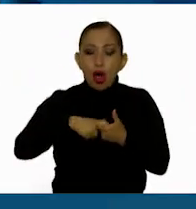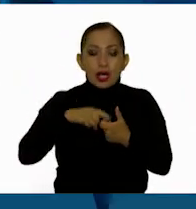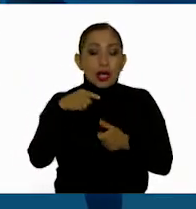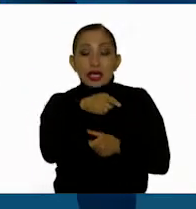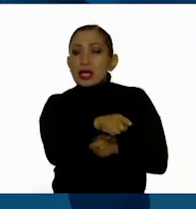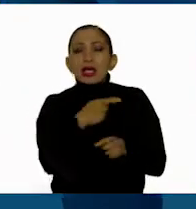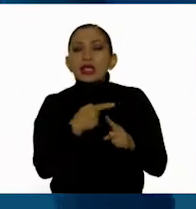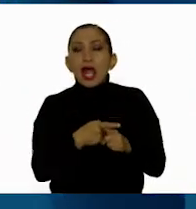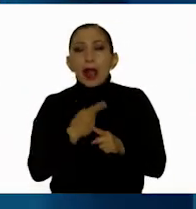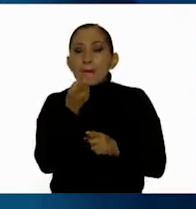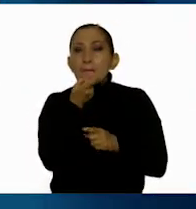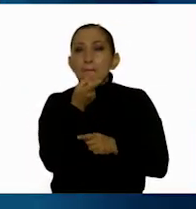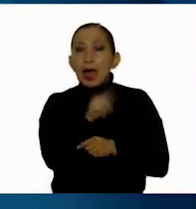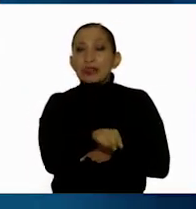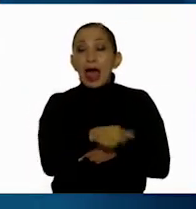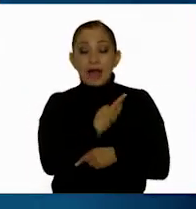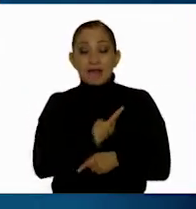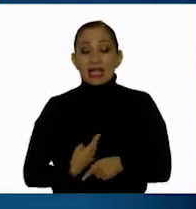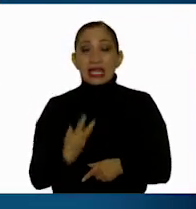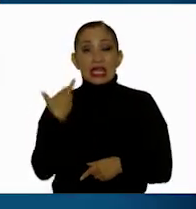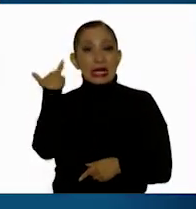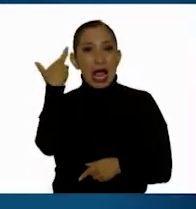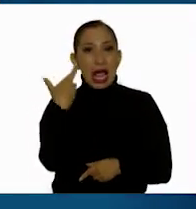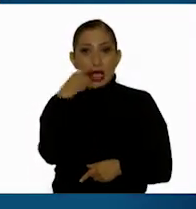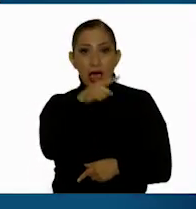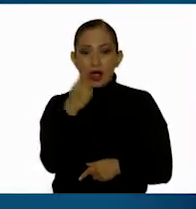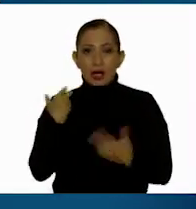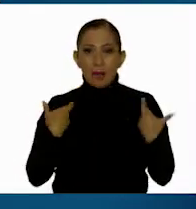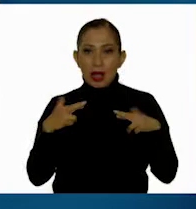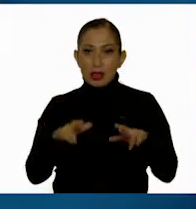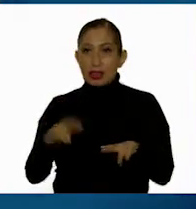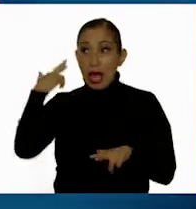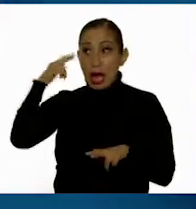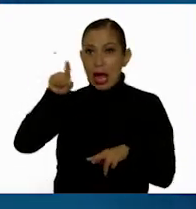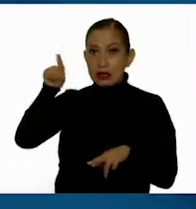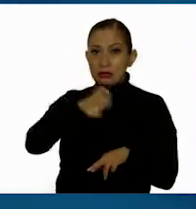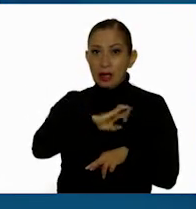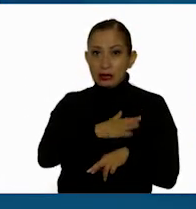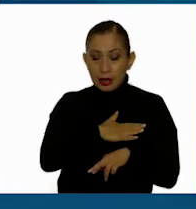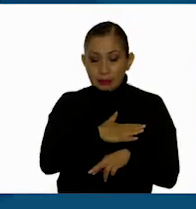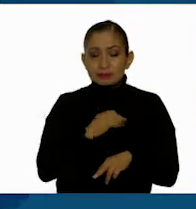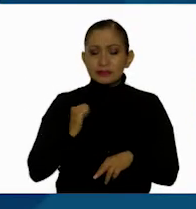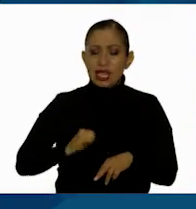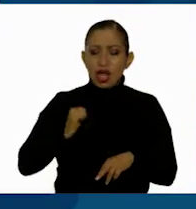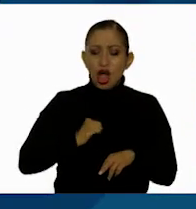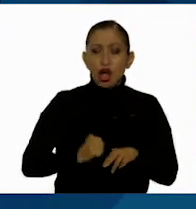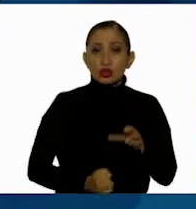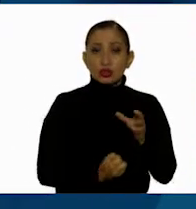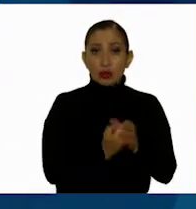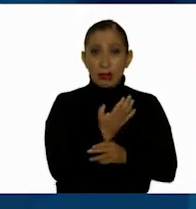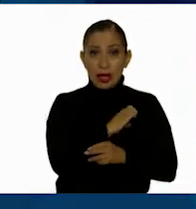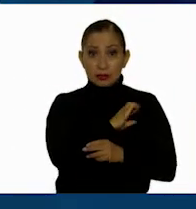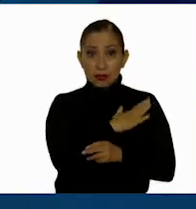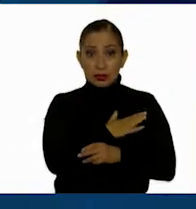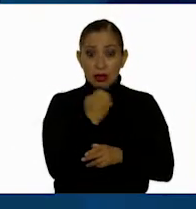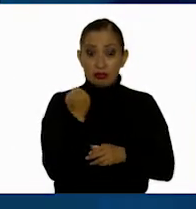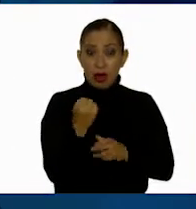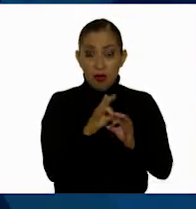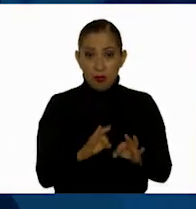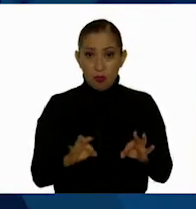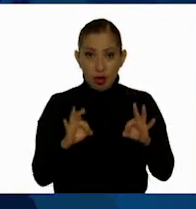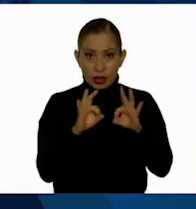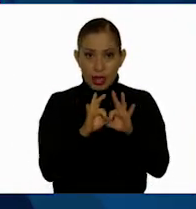principal de su gobierno es el virrey, representante directo del monarca. Por siglos, los novohispanos más poderosos,